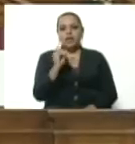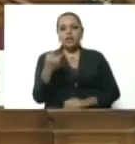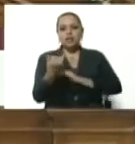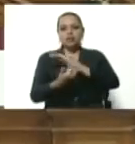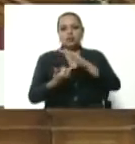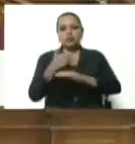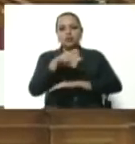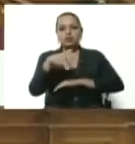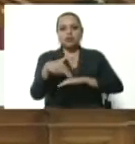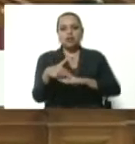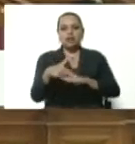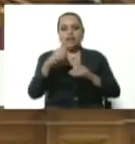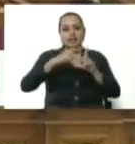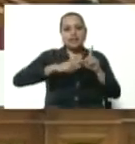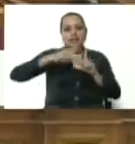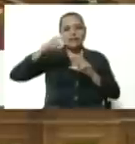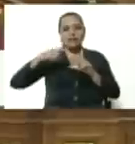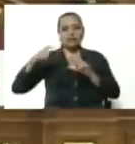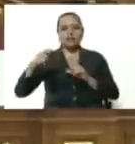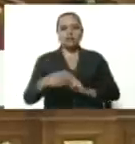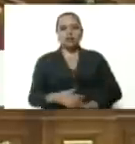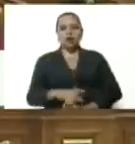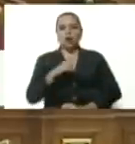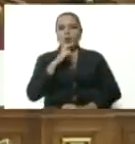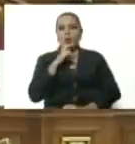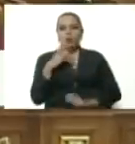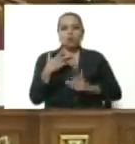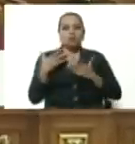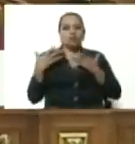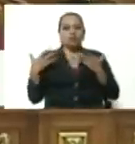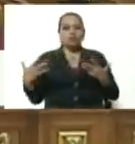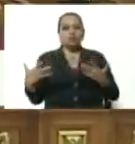de Estadística, es oro puro.